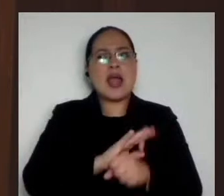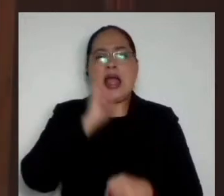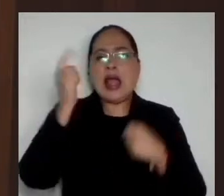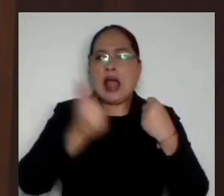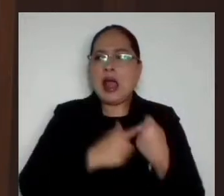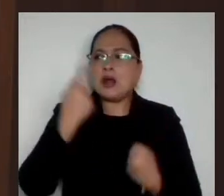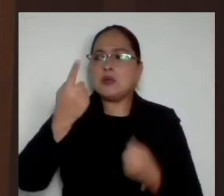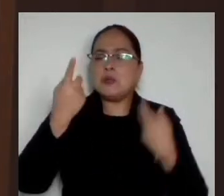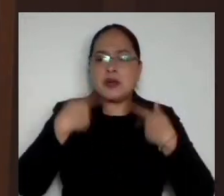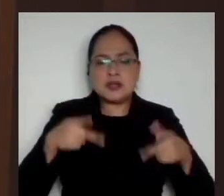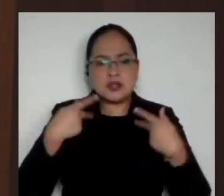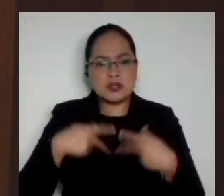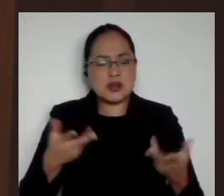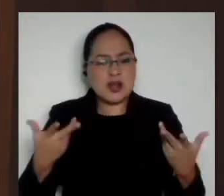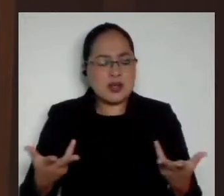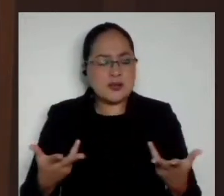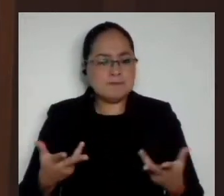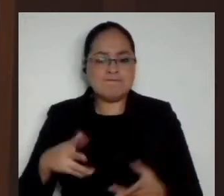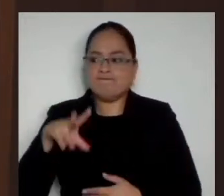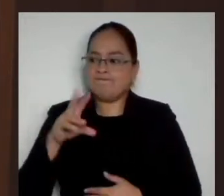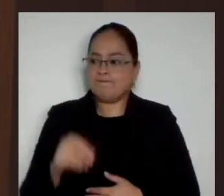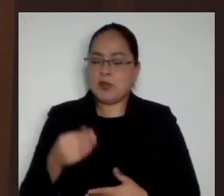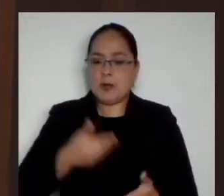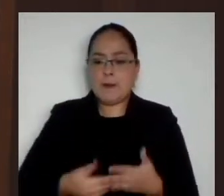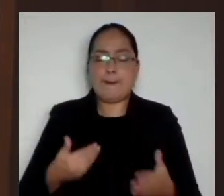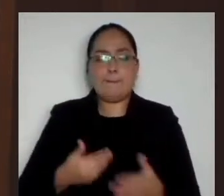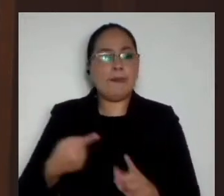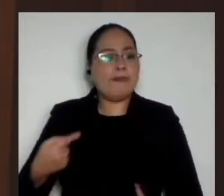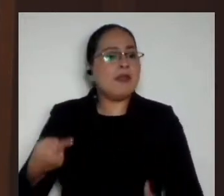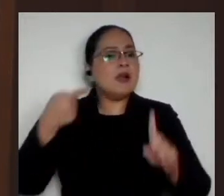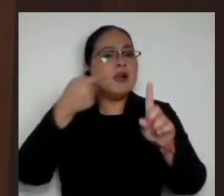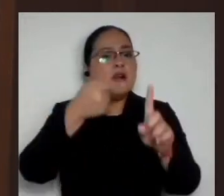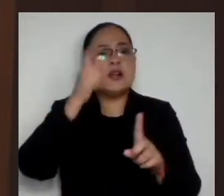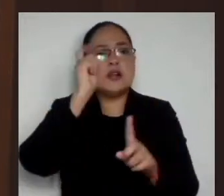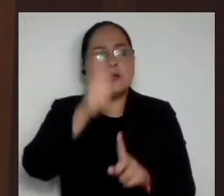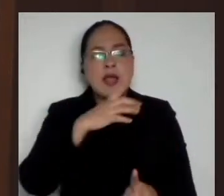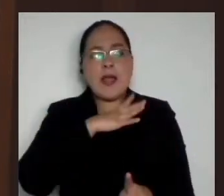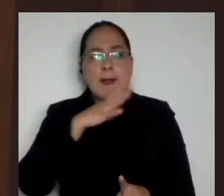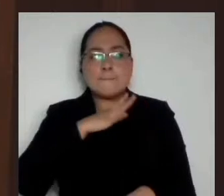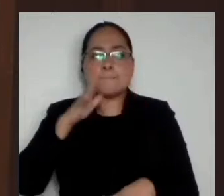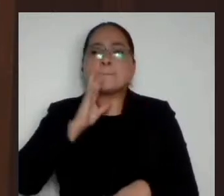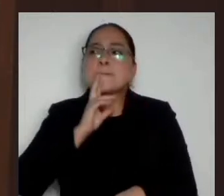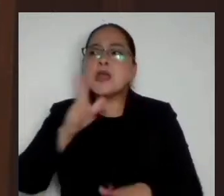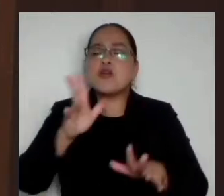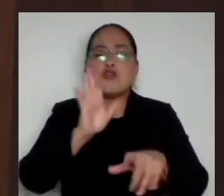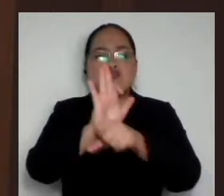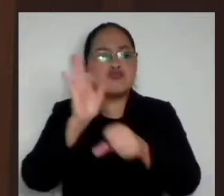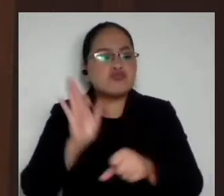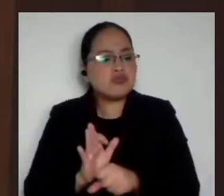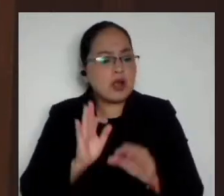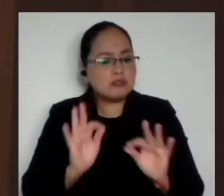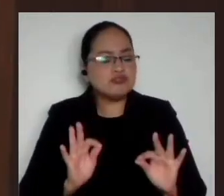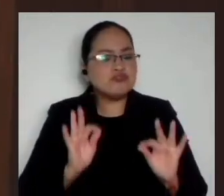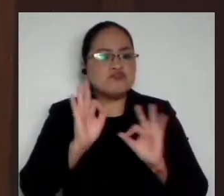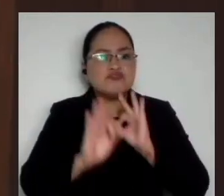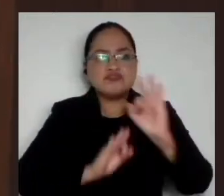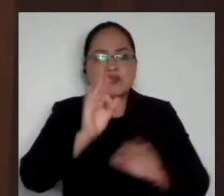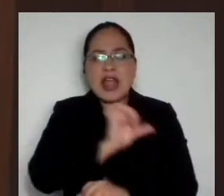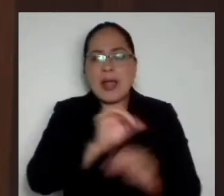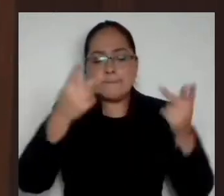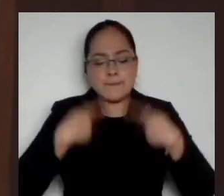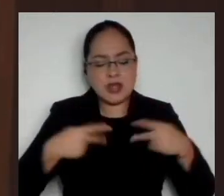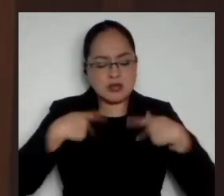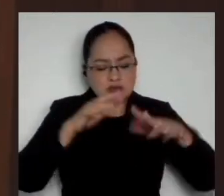El propósito es potenciar las condiciones de respuesta para la población que finalmente son